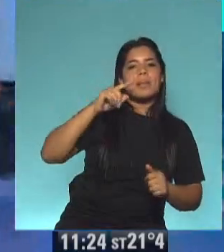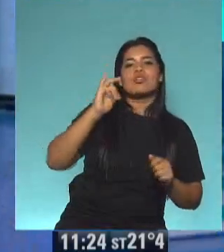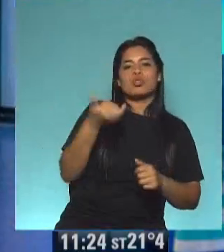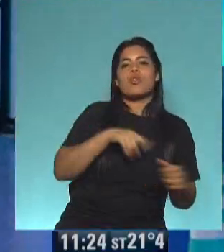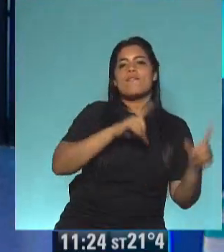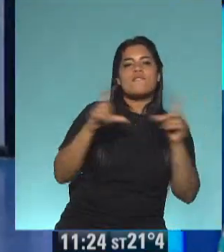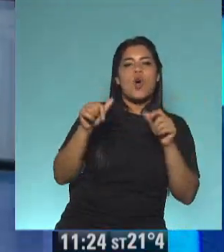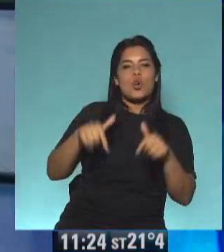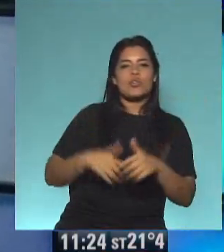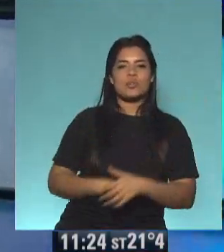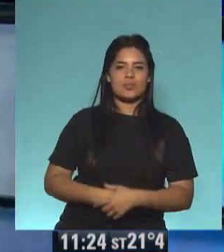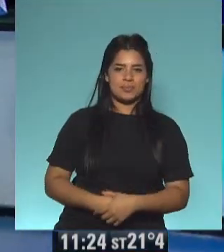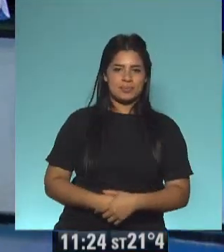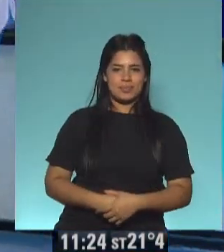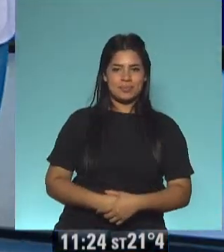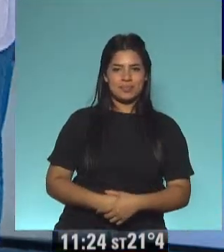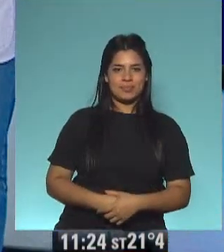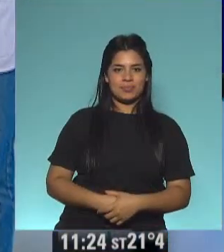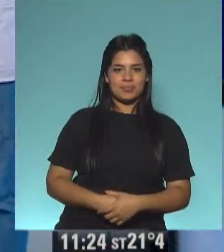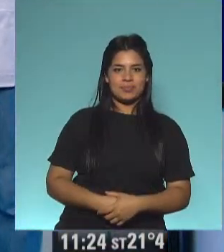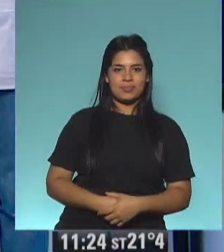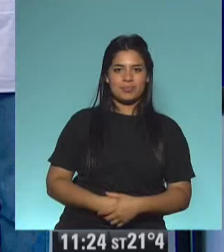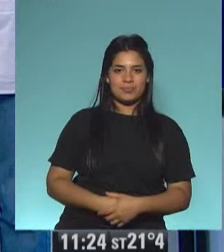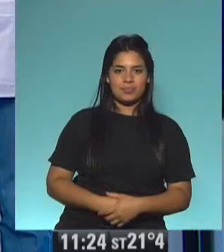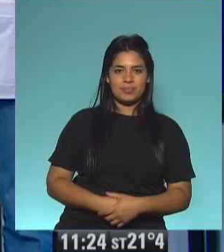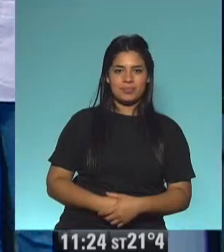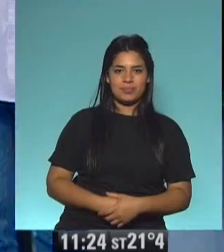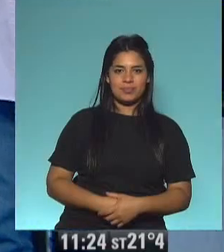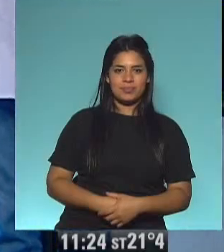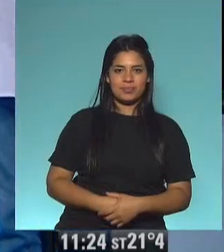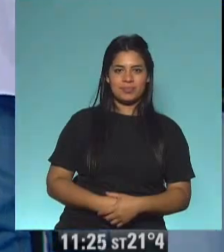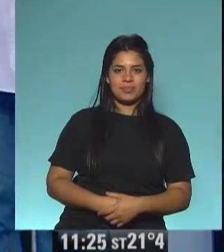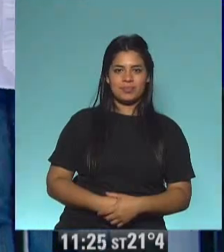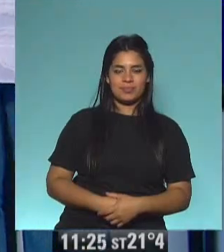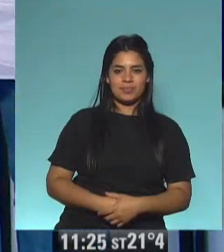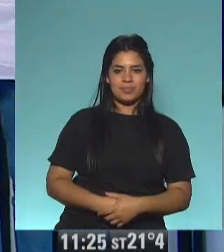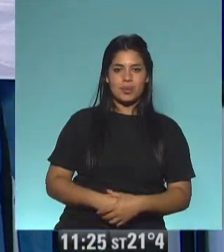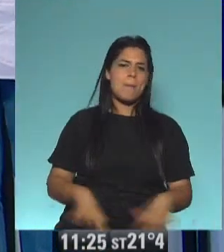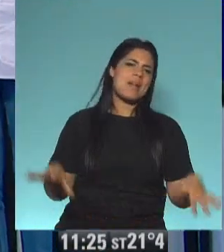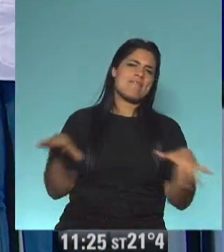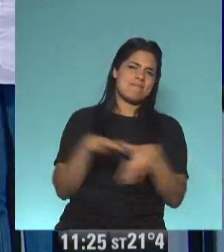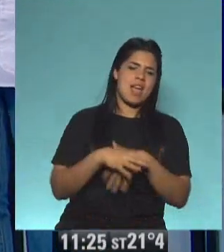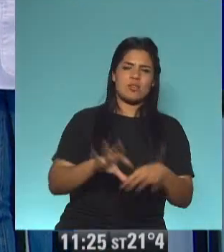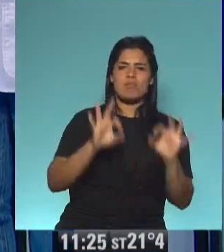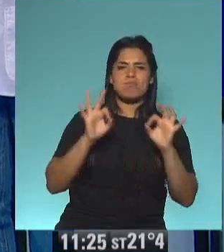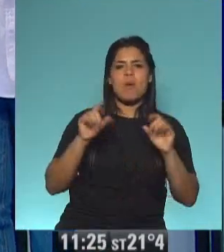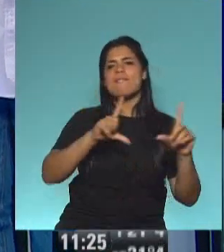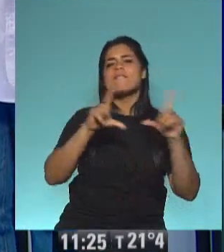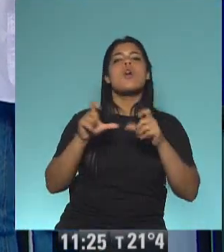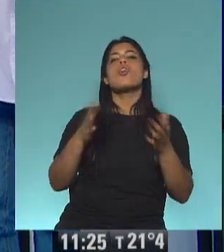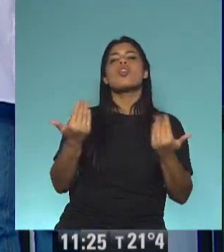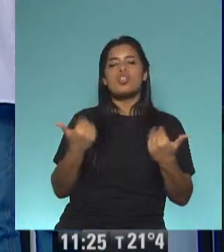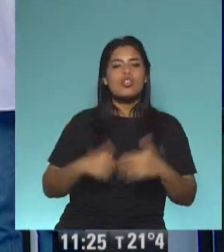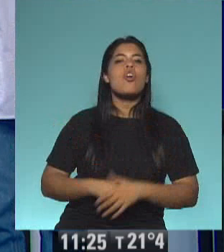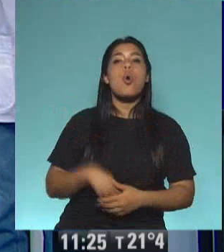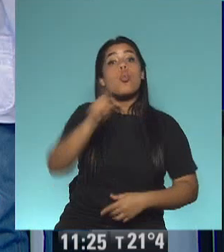día de hoy, ahí con nuestros aromas. No la quiero tapar a nuestra amiga. Ahí estamos. Perfecto, nos sacamos la foto. Entonces,